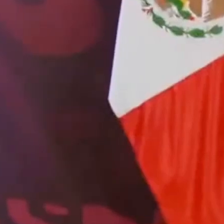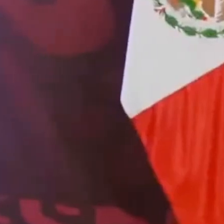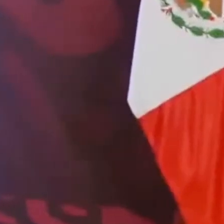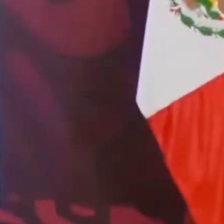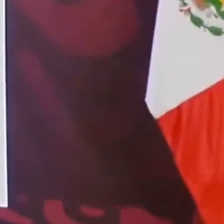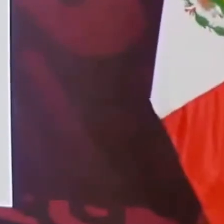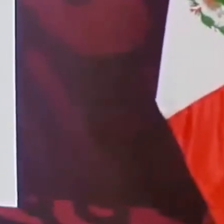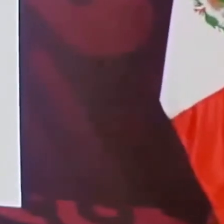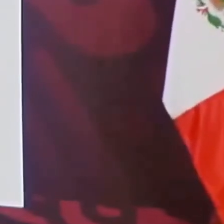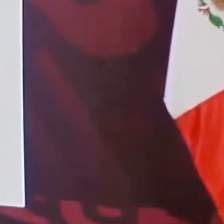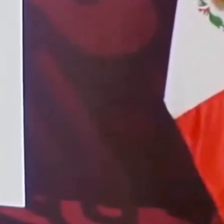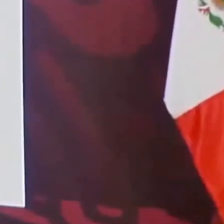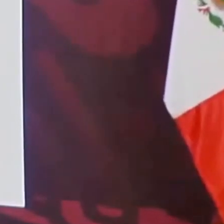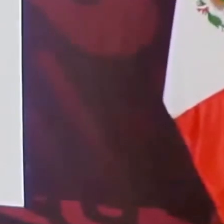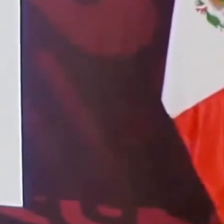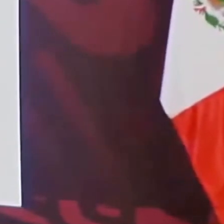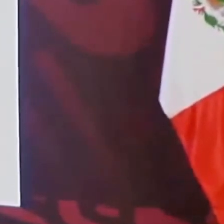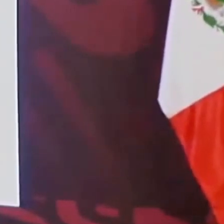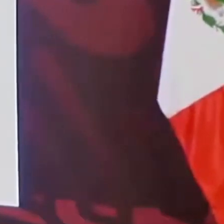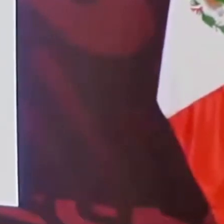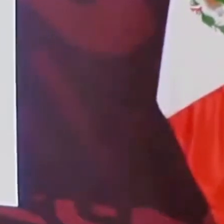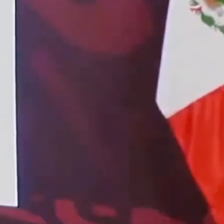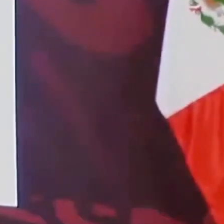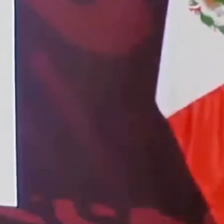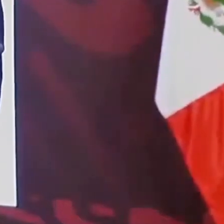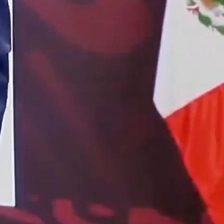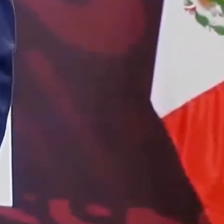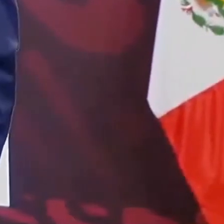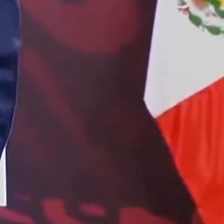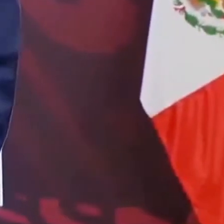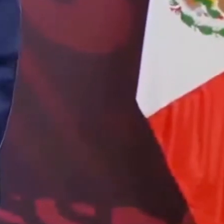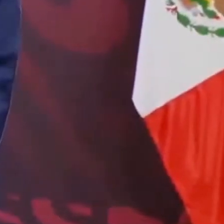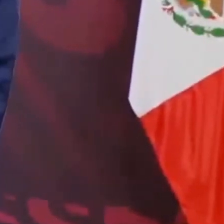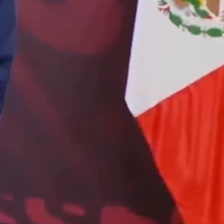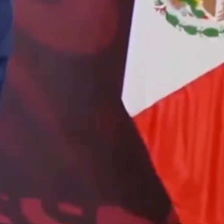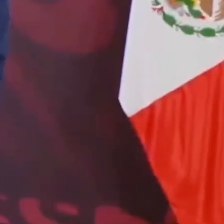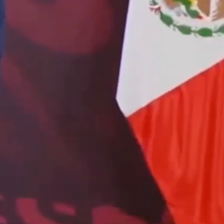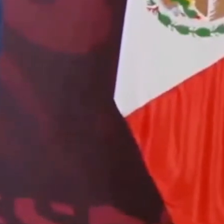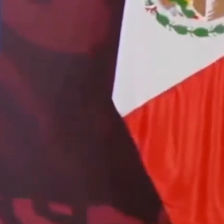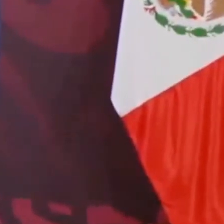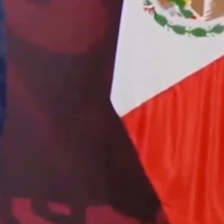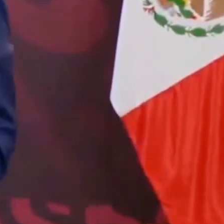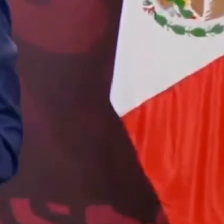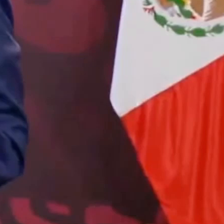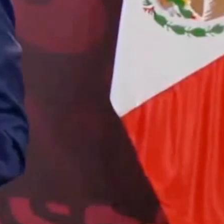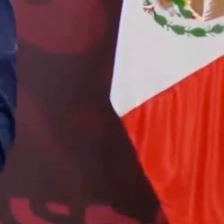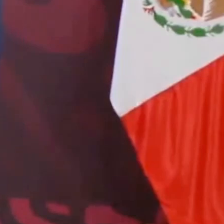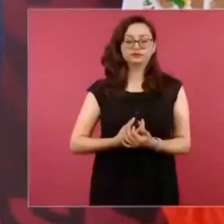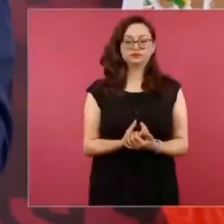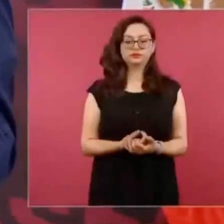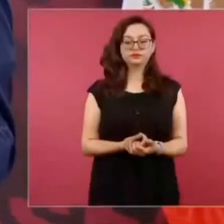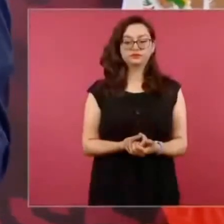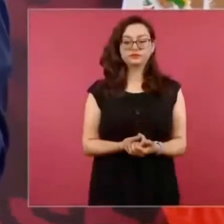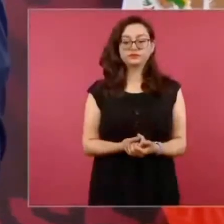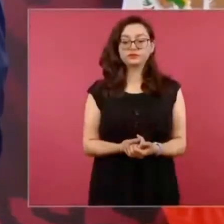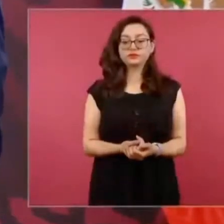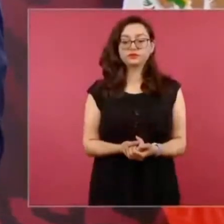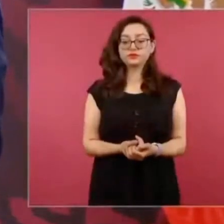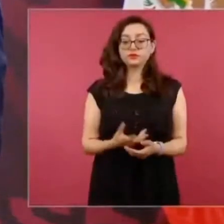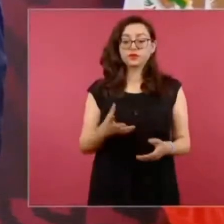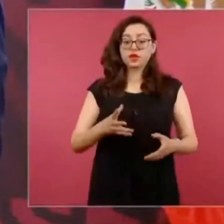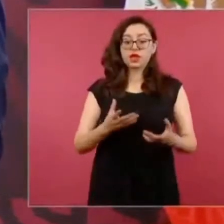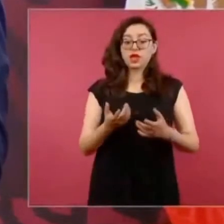sin límites. Parece que es algo todavía incipiente, pero es un buen